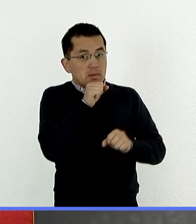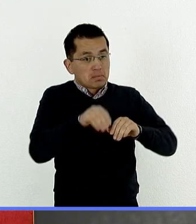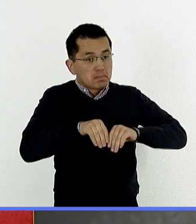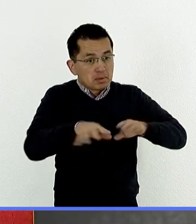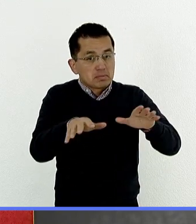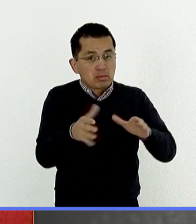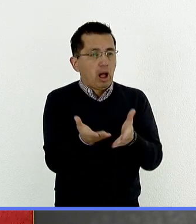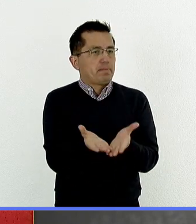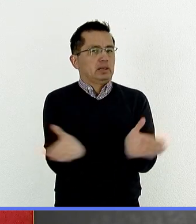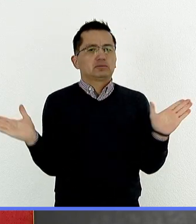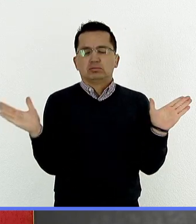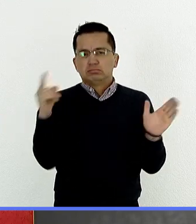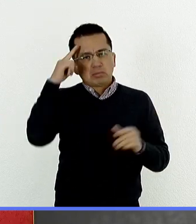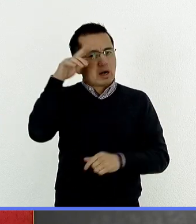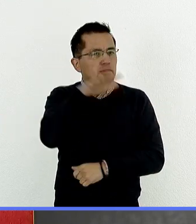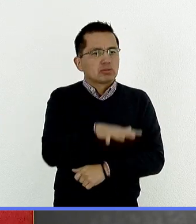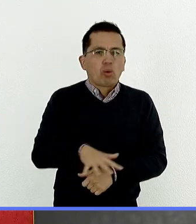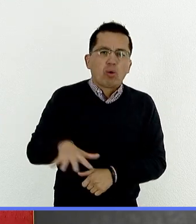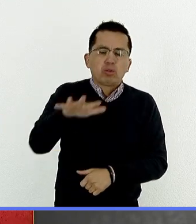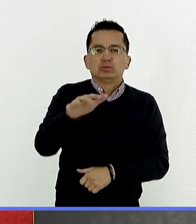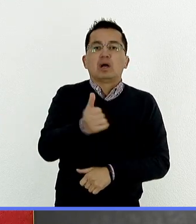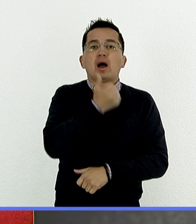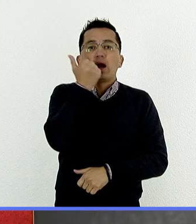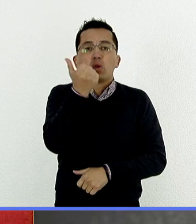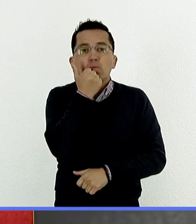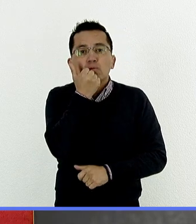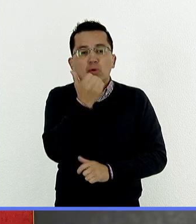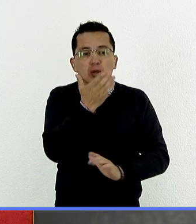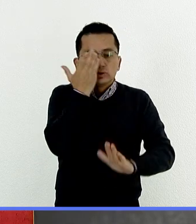de secundario preparatoria mexicanos